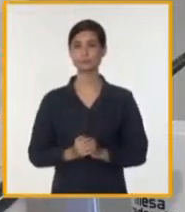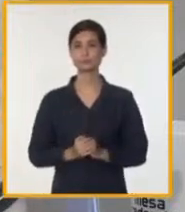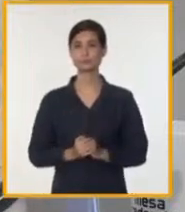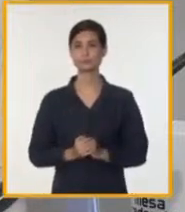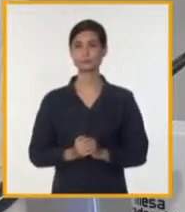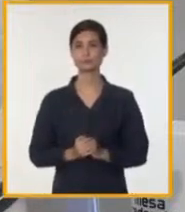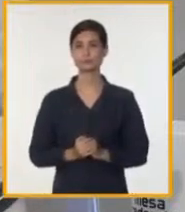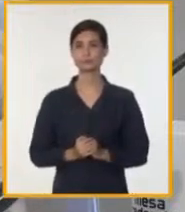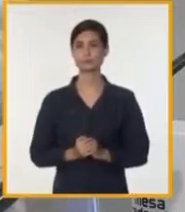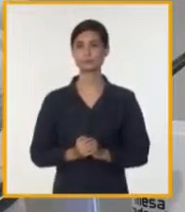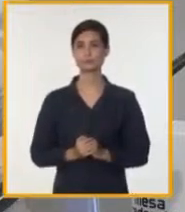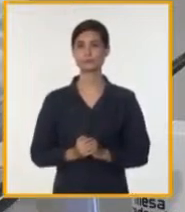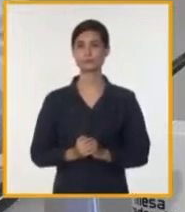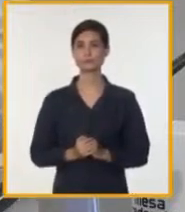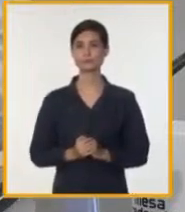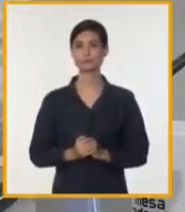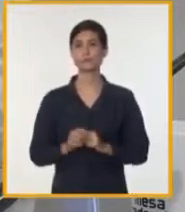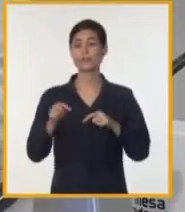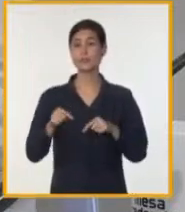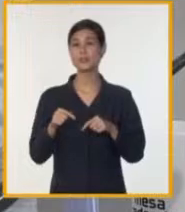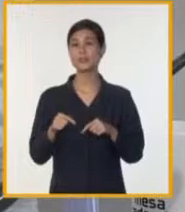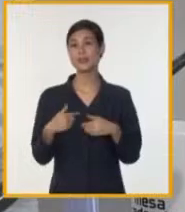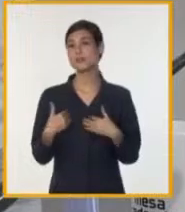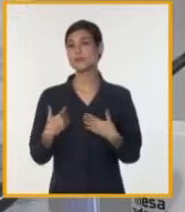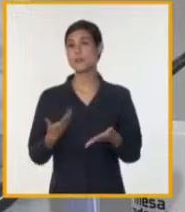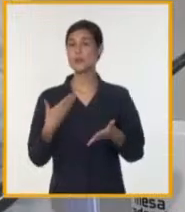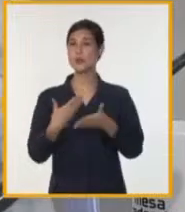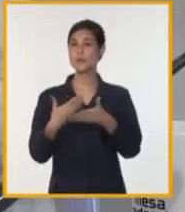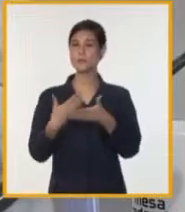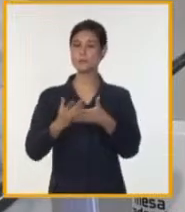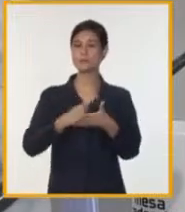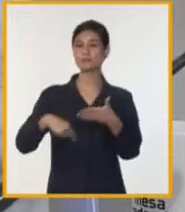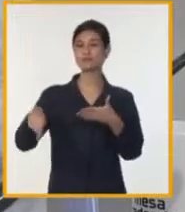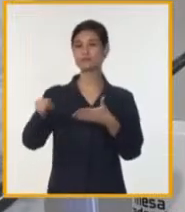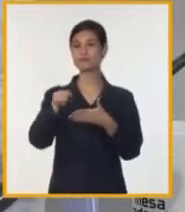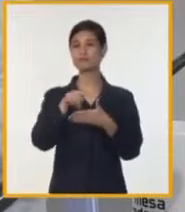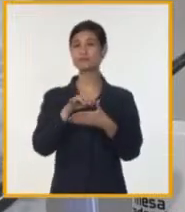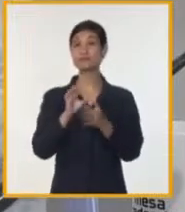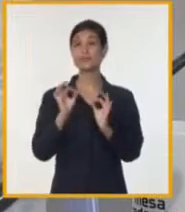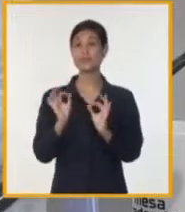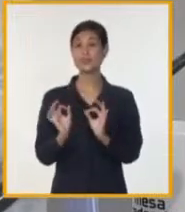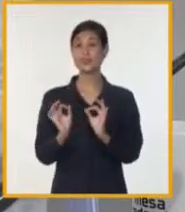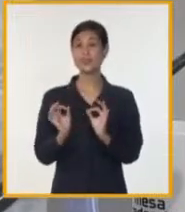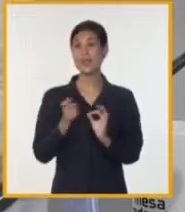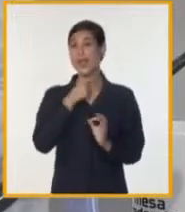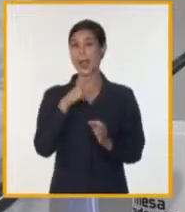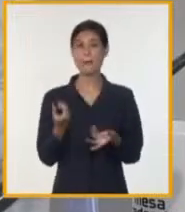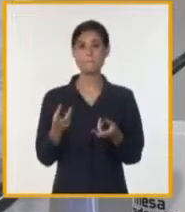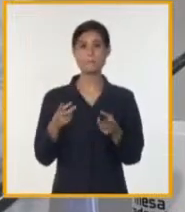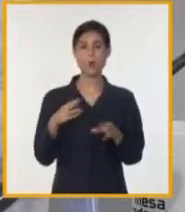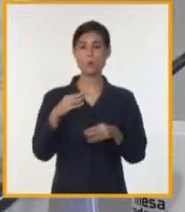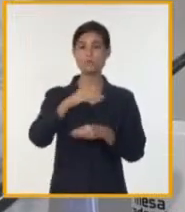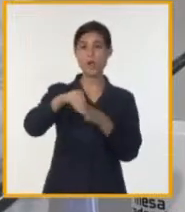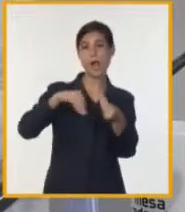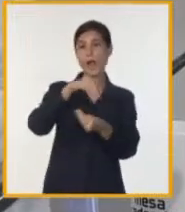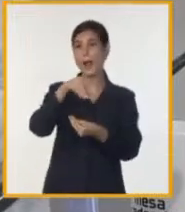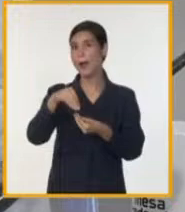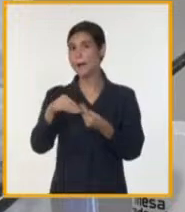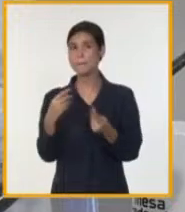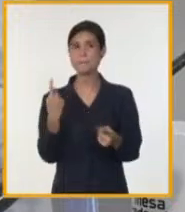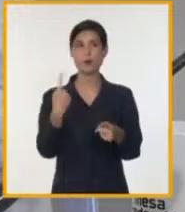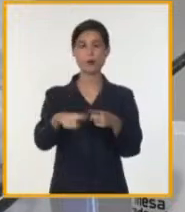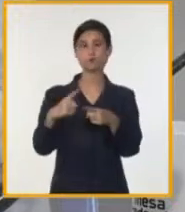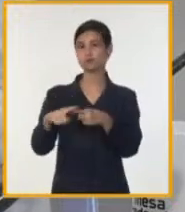En el escenario actual, la OSDE ha ido experimentando un grupo de transformaciones. Hemos